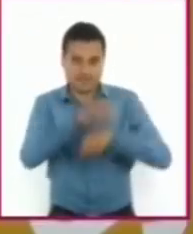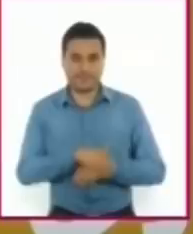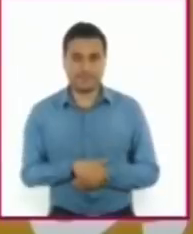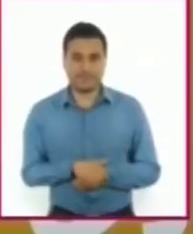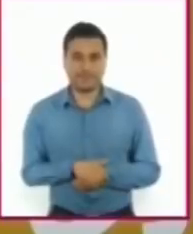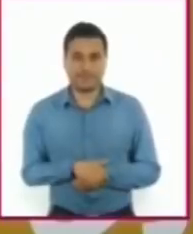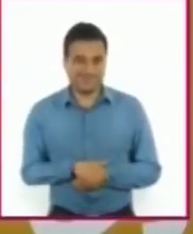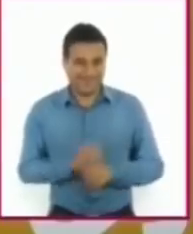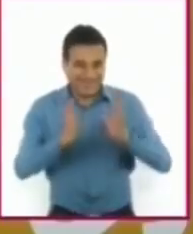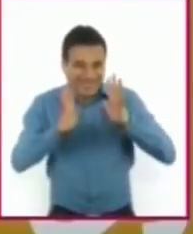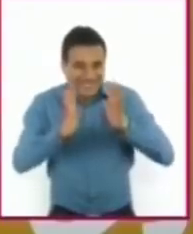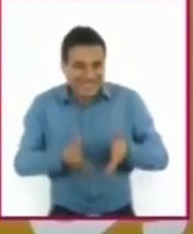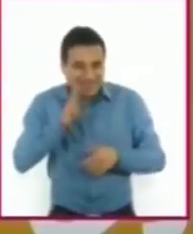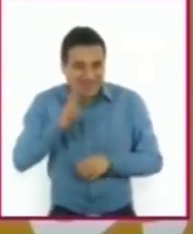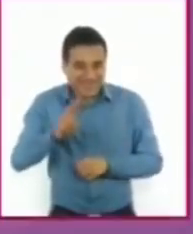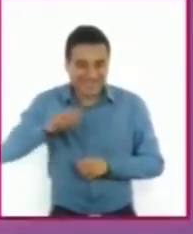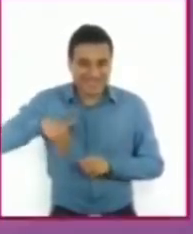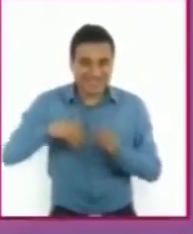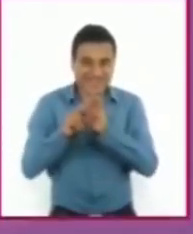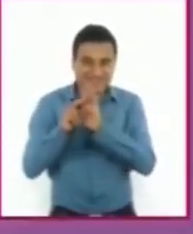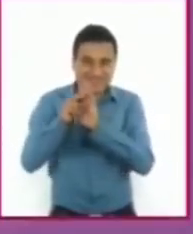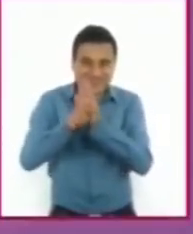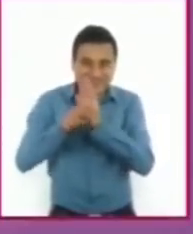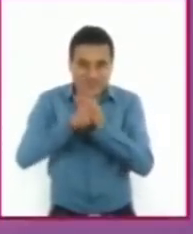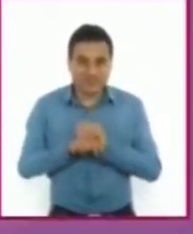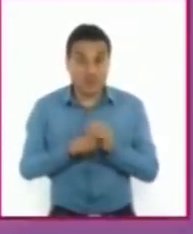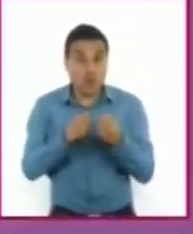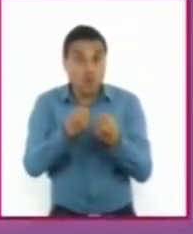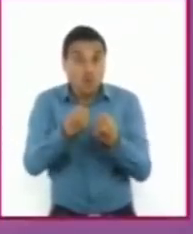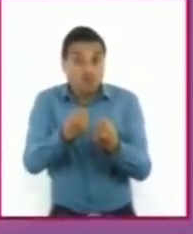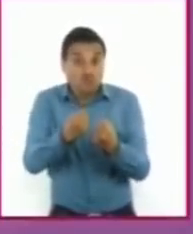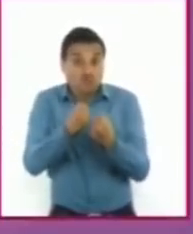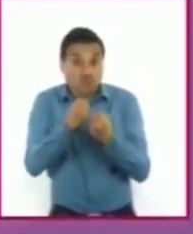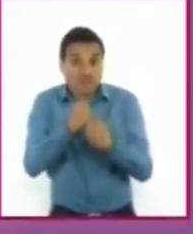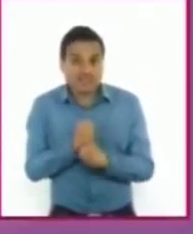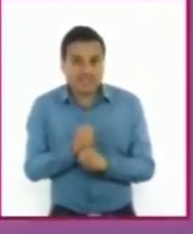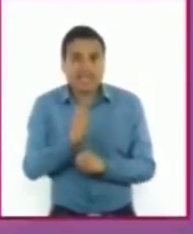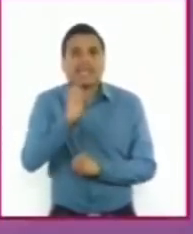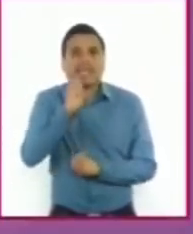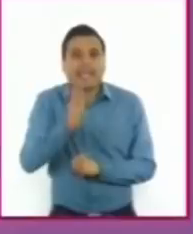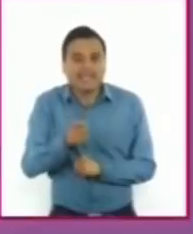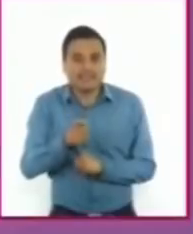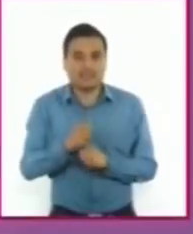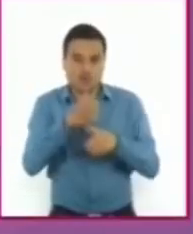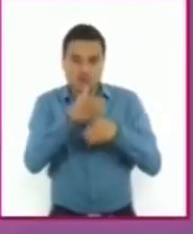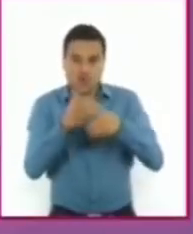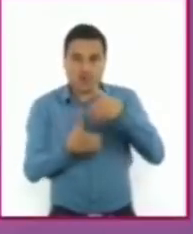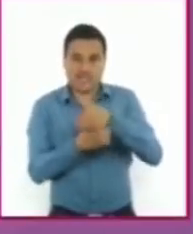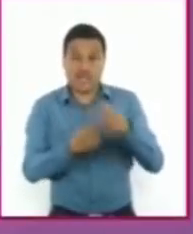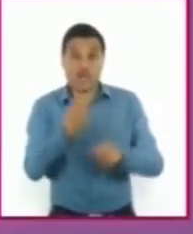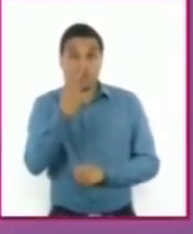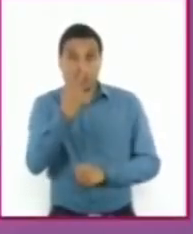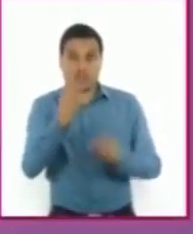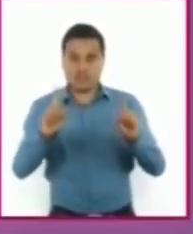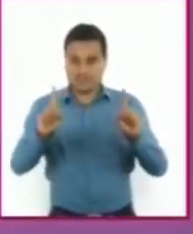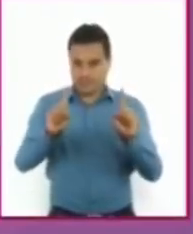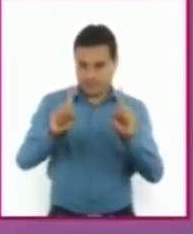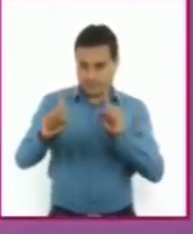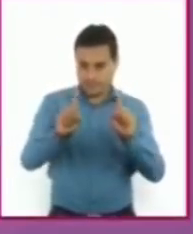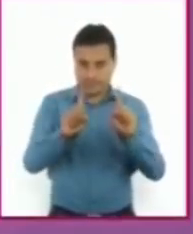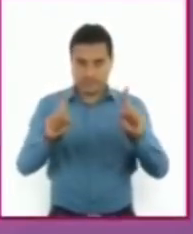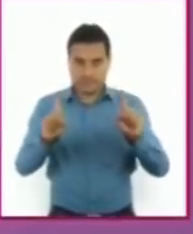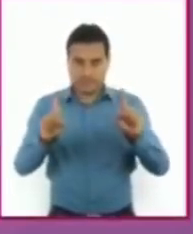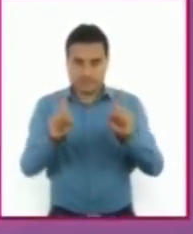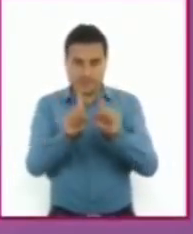Como ya vimos en el video anterior, las fuerzas entendidas como interacciones entre objetos las podemos encontrar en nuestra